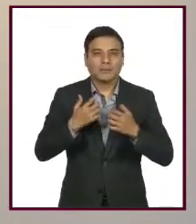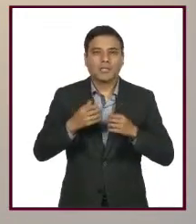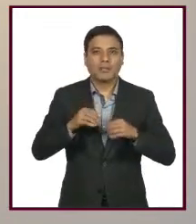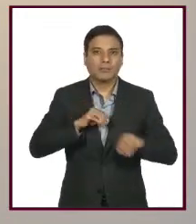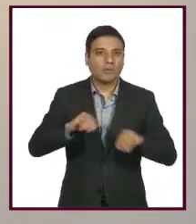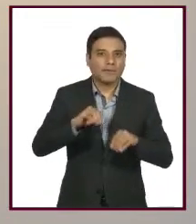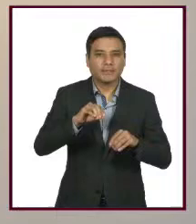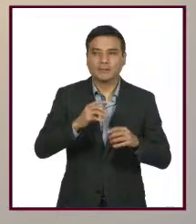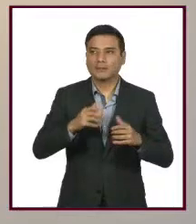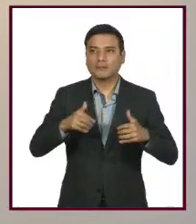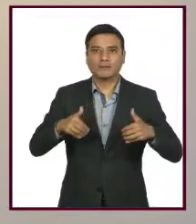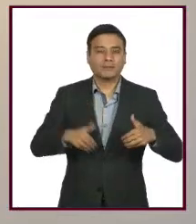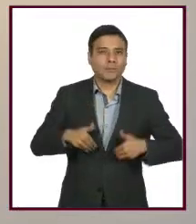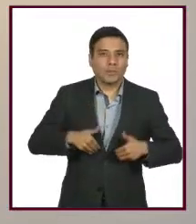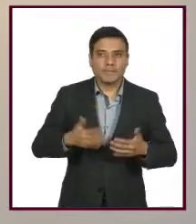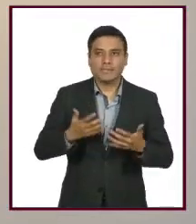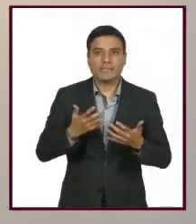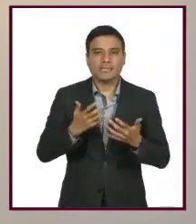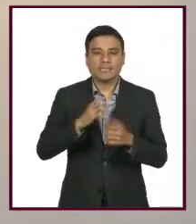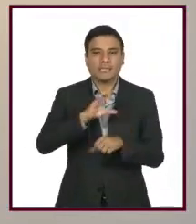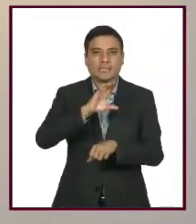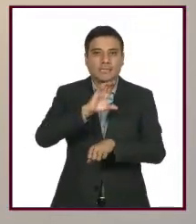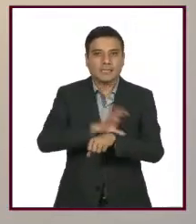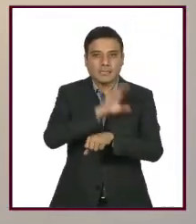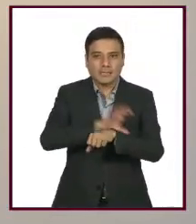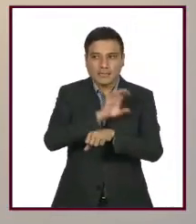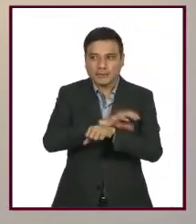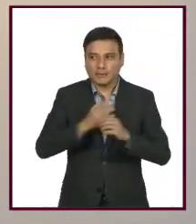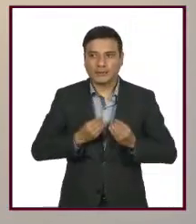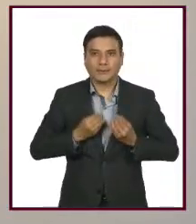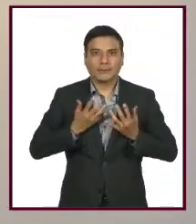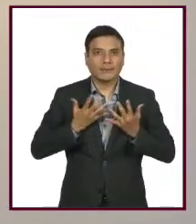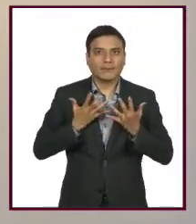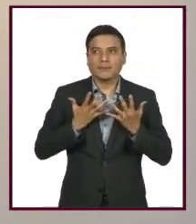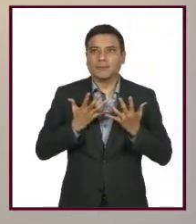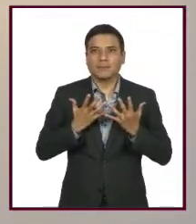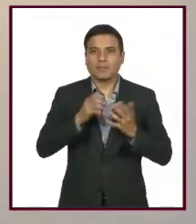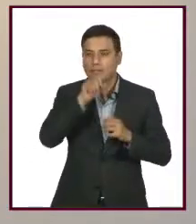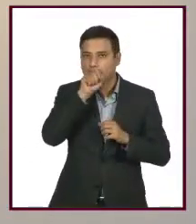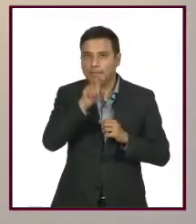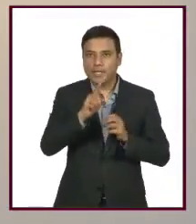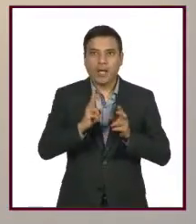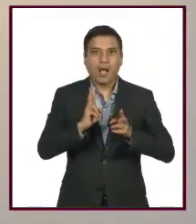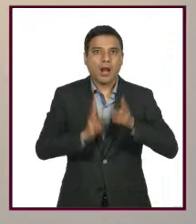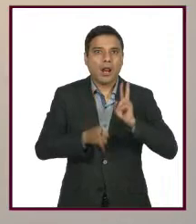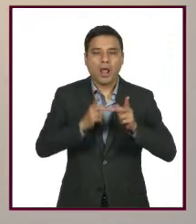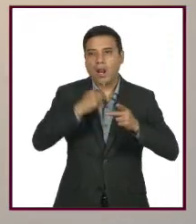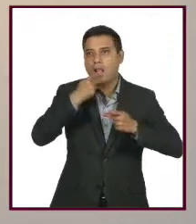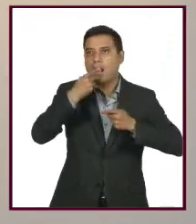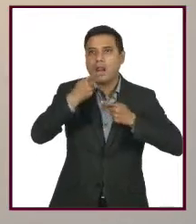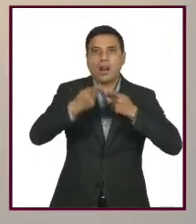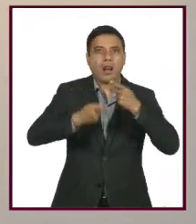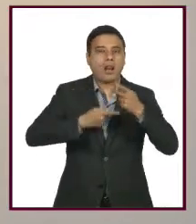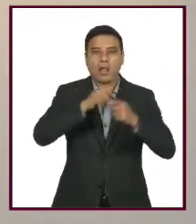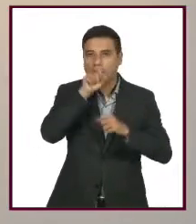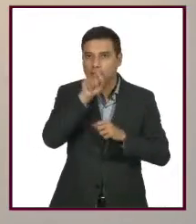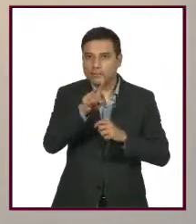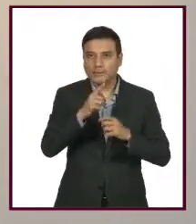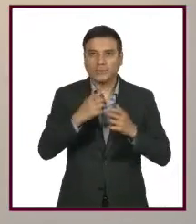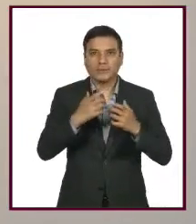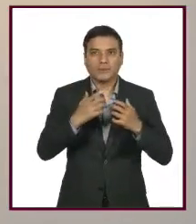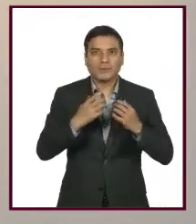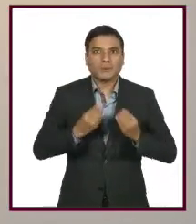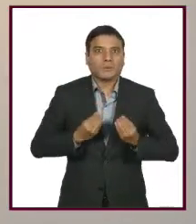inquietos, con más energía, pueden tender a hablar más de lo normal, estar eufóricos, más